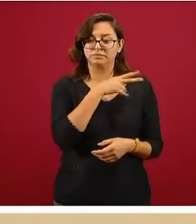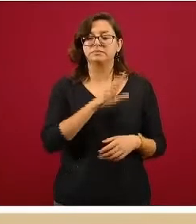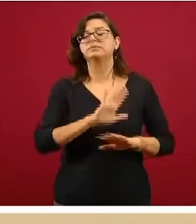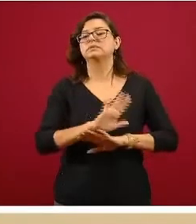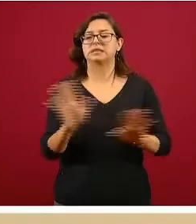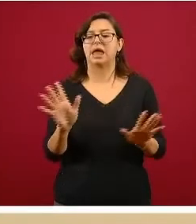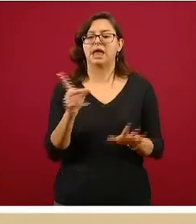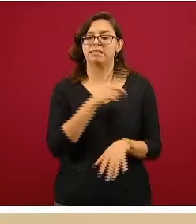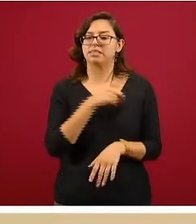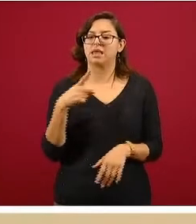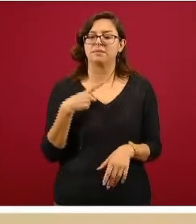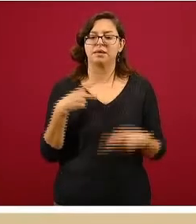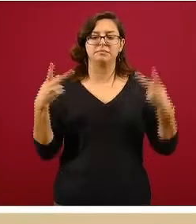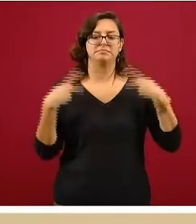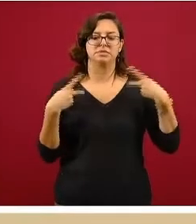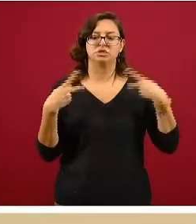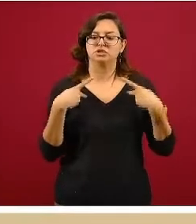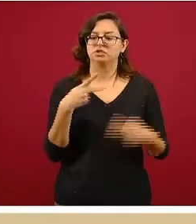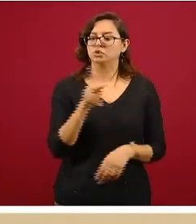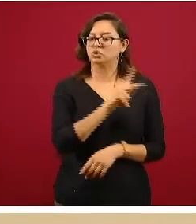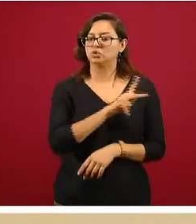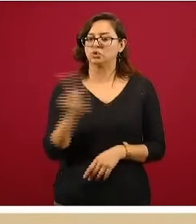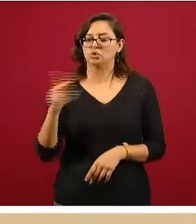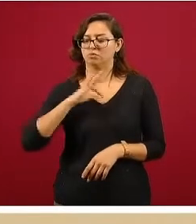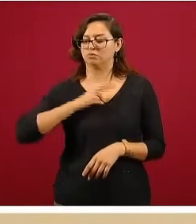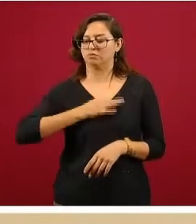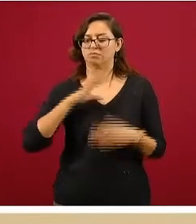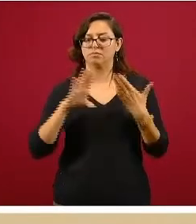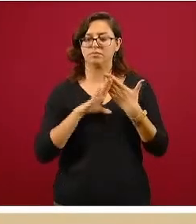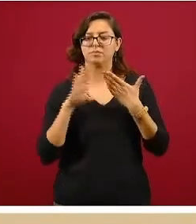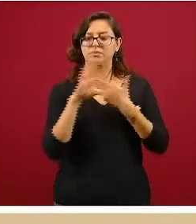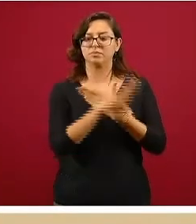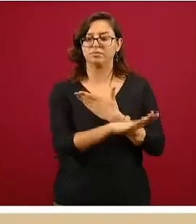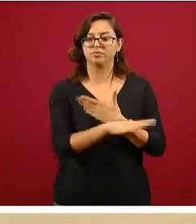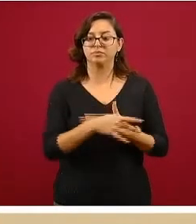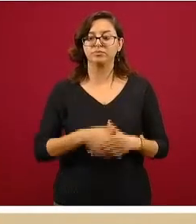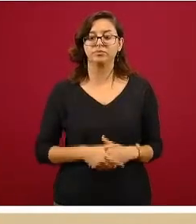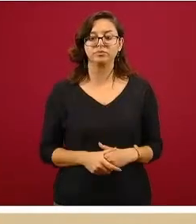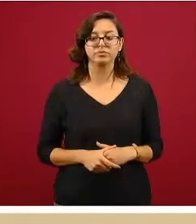práctica universal para la prevención de esta infección. Siguiente.